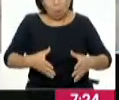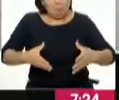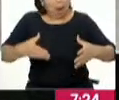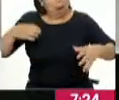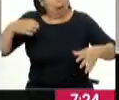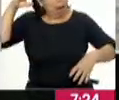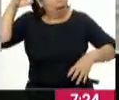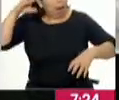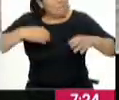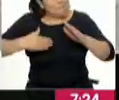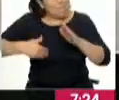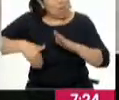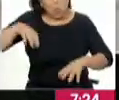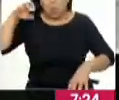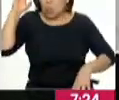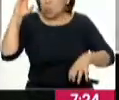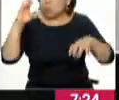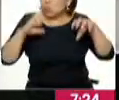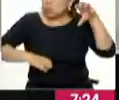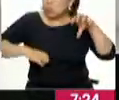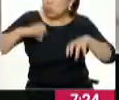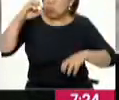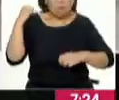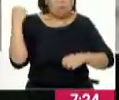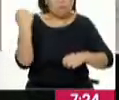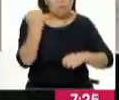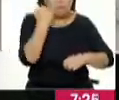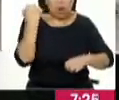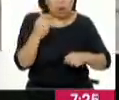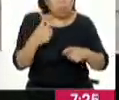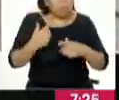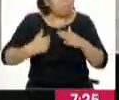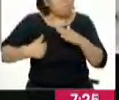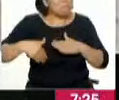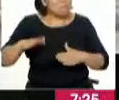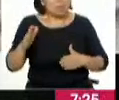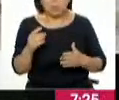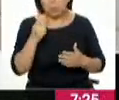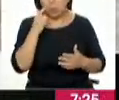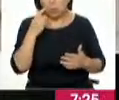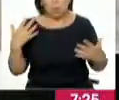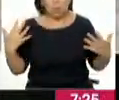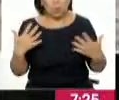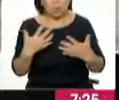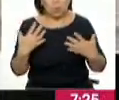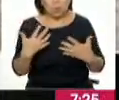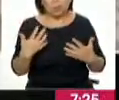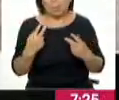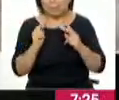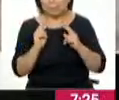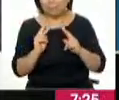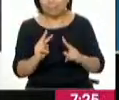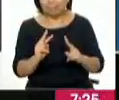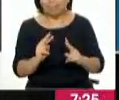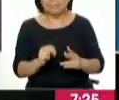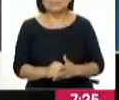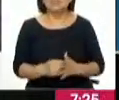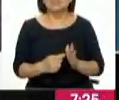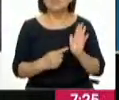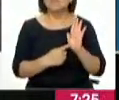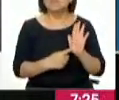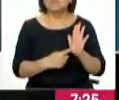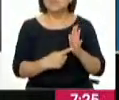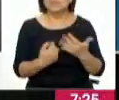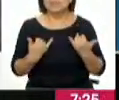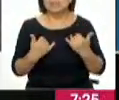del alcantarillado y agua potable, ¿no? Es impresionante, ¿no? Las imágenes así lo muestran.